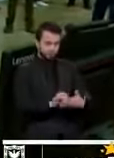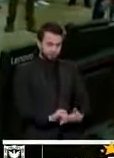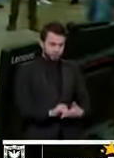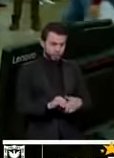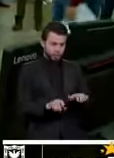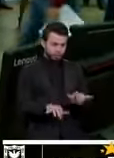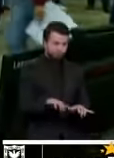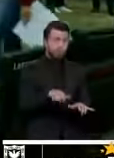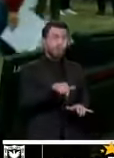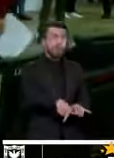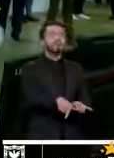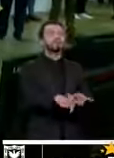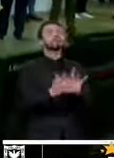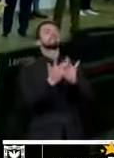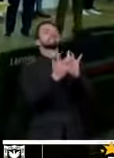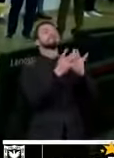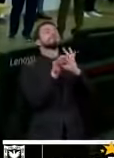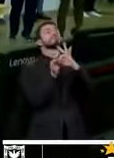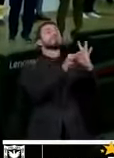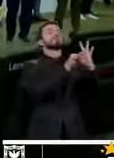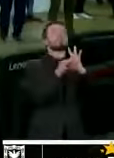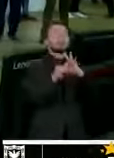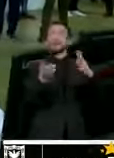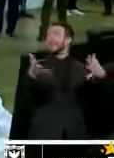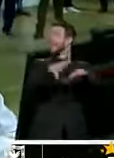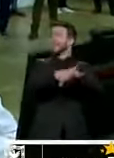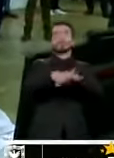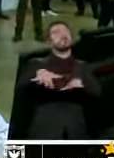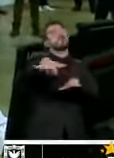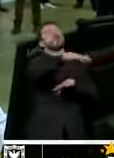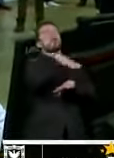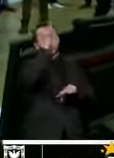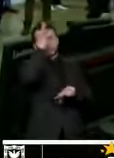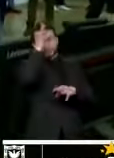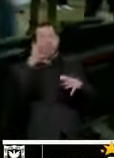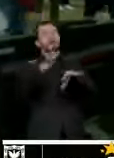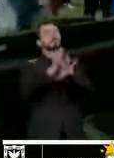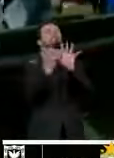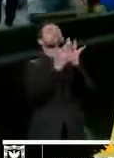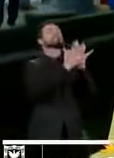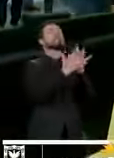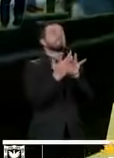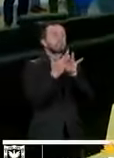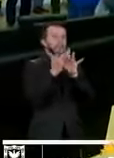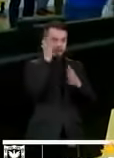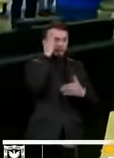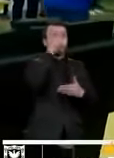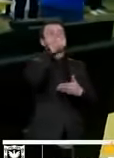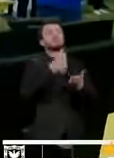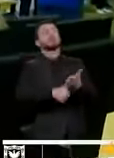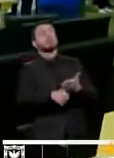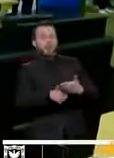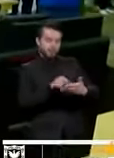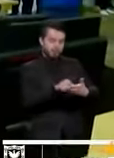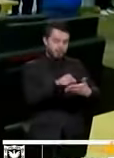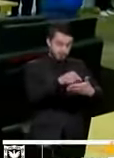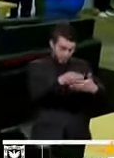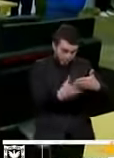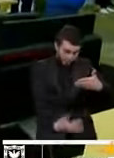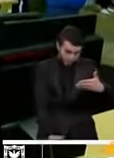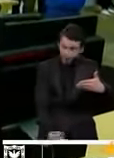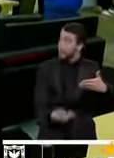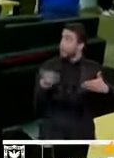los laboratorios clínicos, entonces esta es la misma paciente, documento, y podemos verificar todos los laboratorios que se le han hecho hasta hoy,